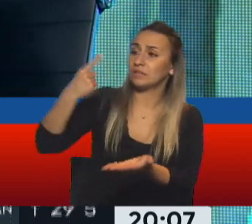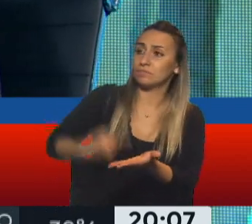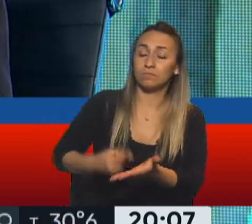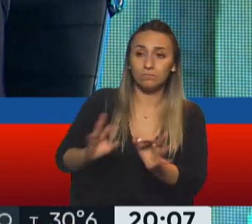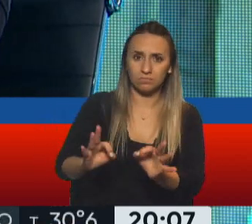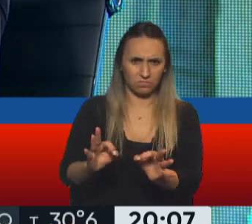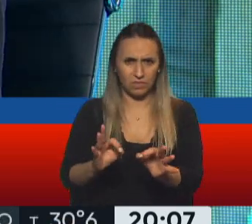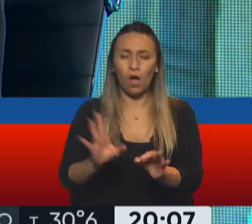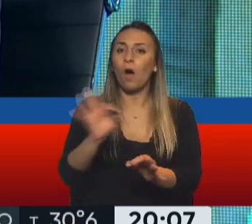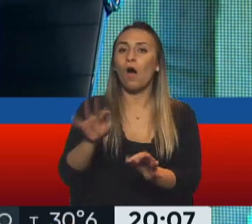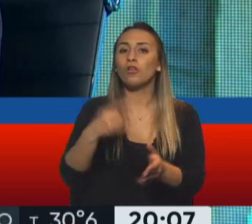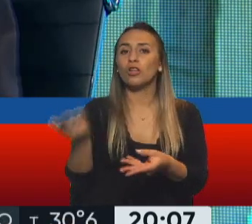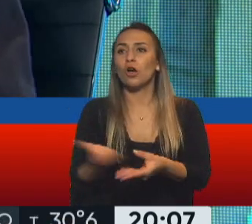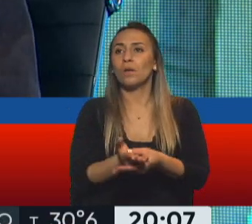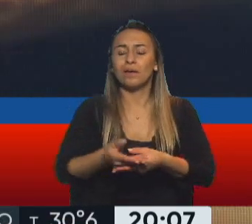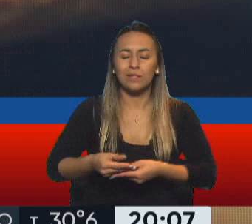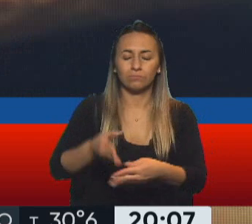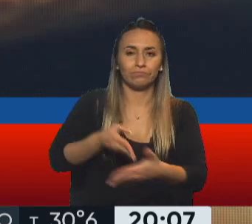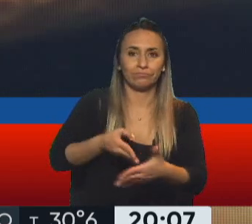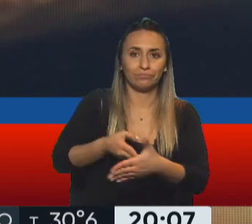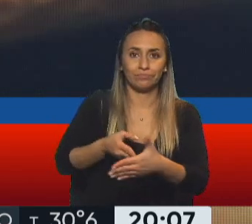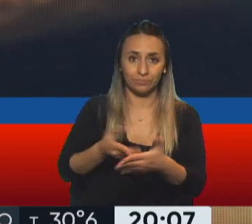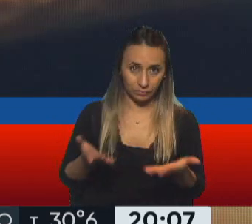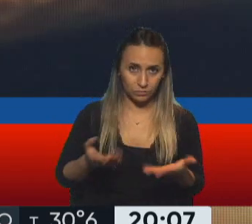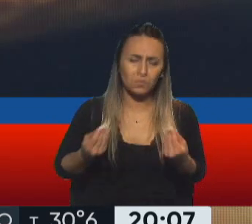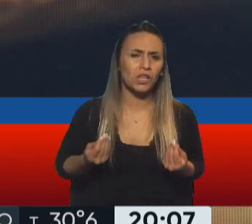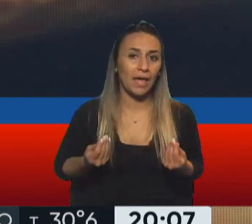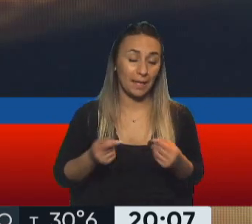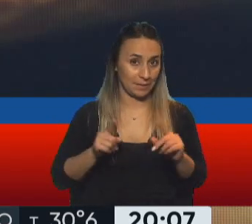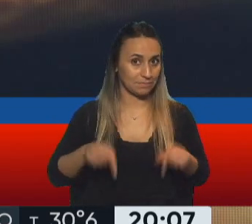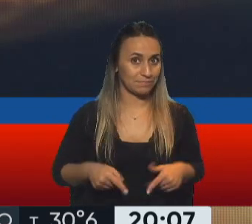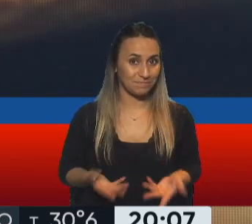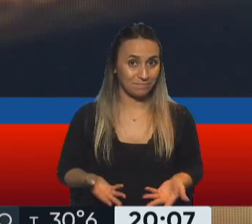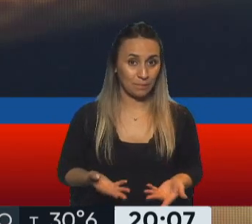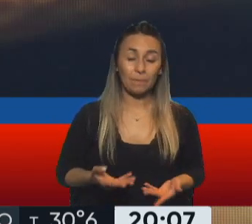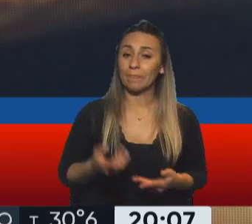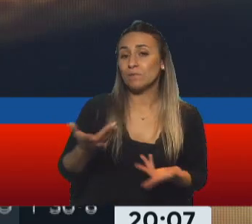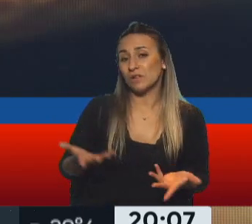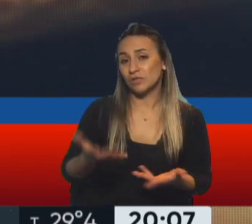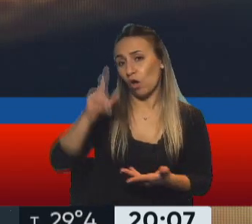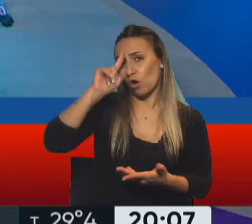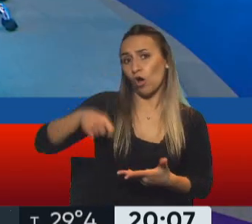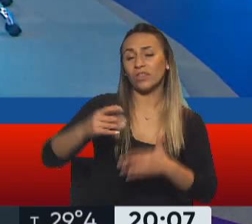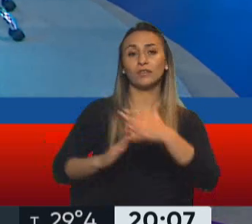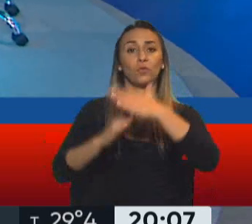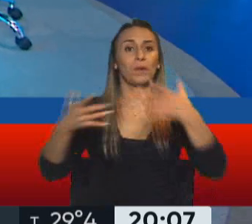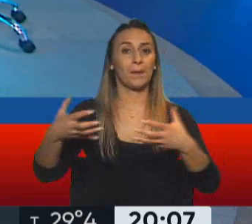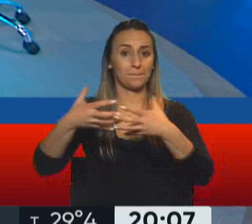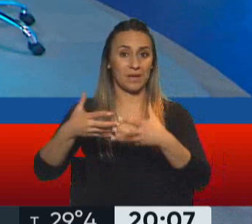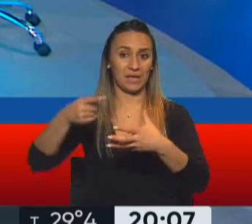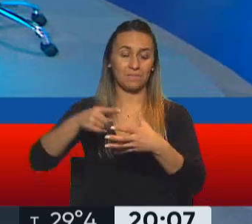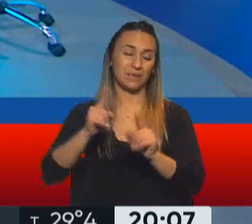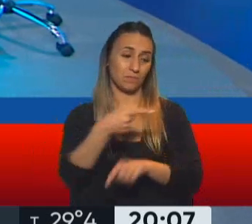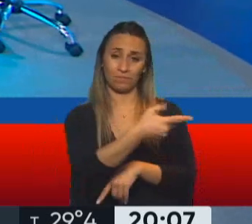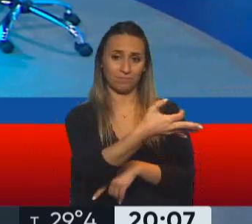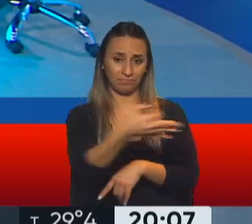golpe se frena. Pasan años, ¿no? Porque la pregunta es cuántos quedan, además de las que salen. Me parece que, que la inacción de la Corte o lo que dice Néstor,